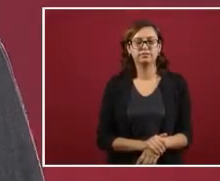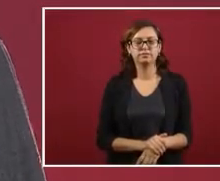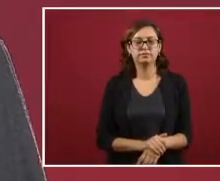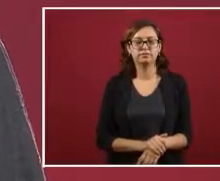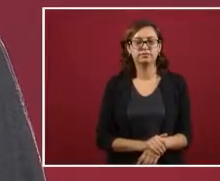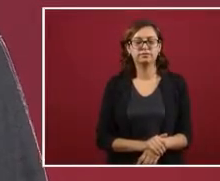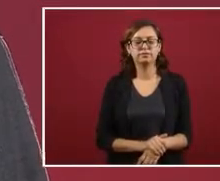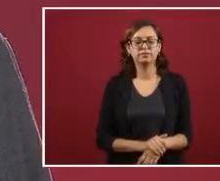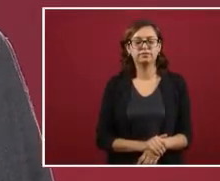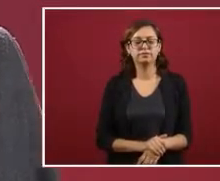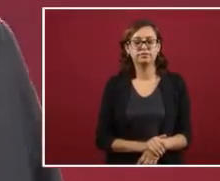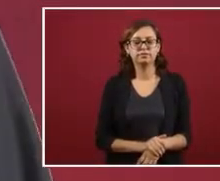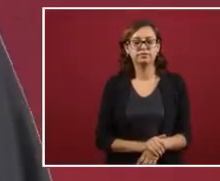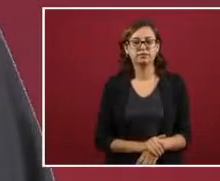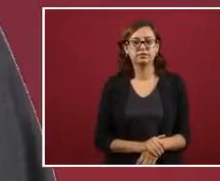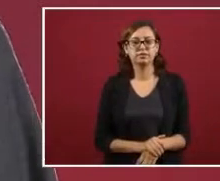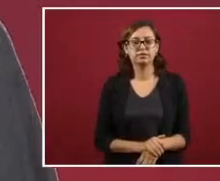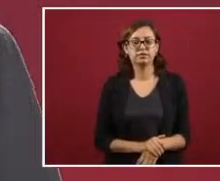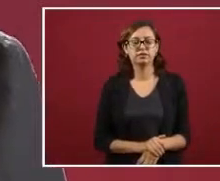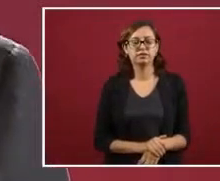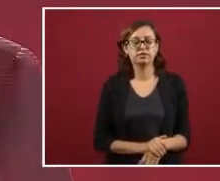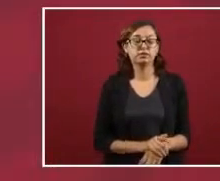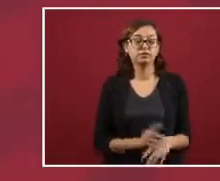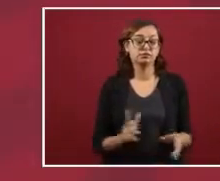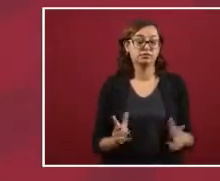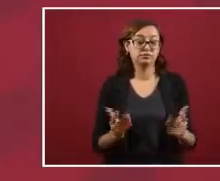Si se ve como era antes,